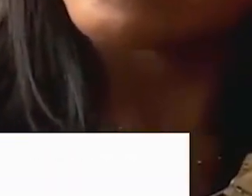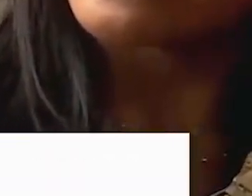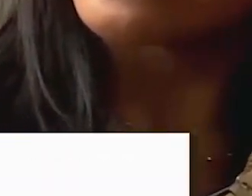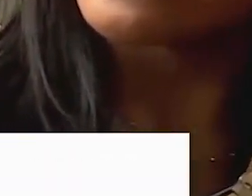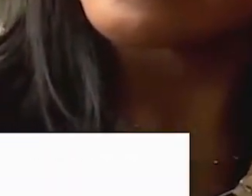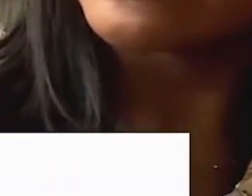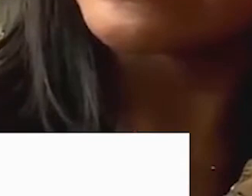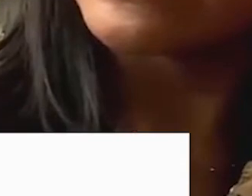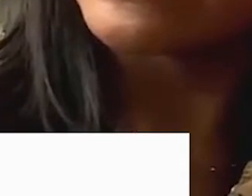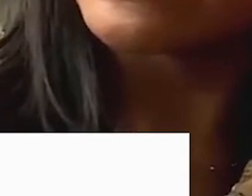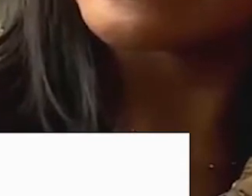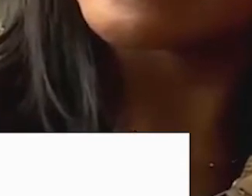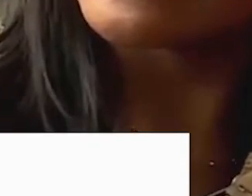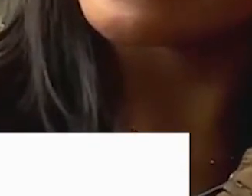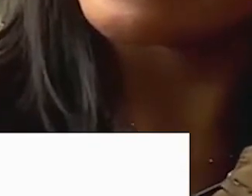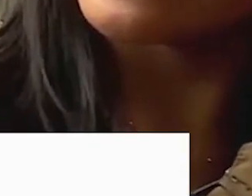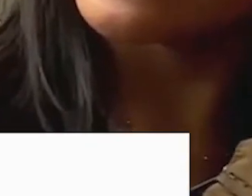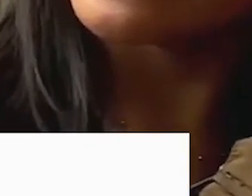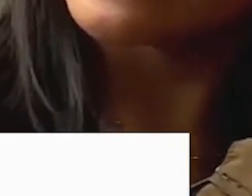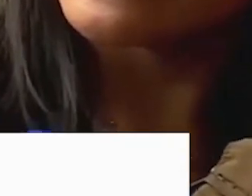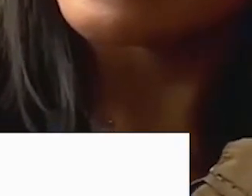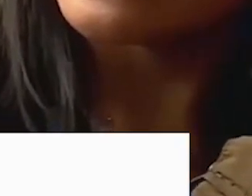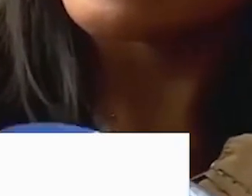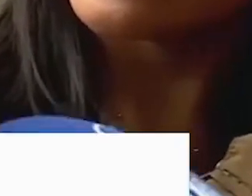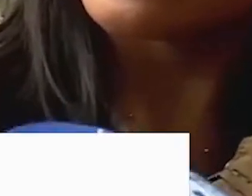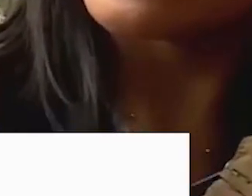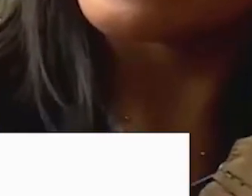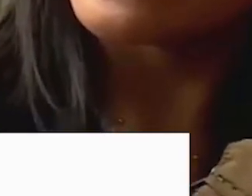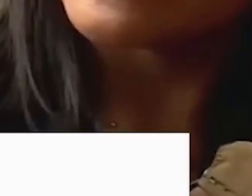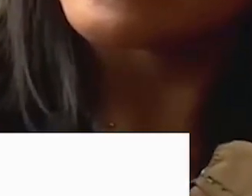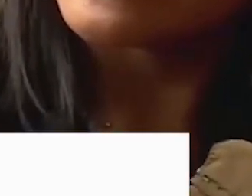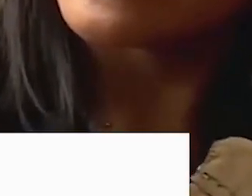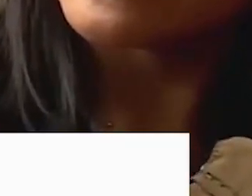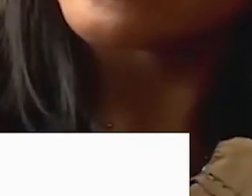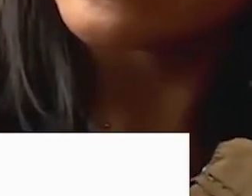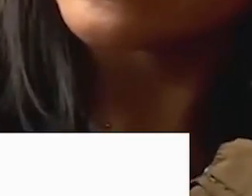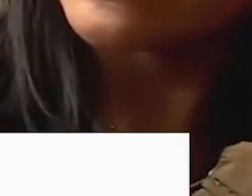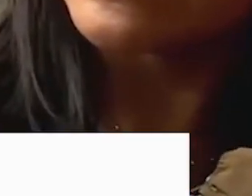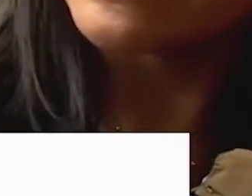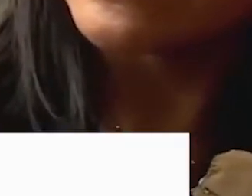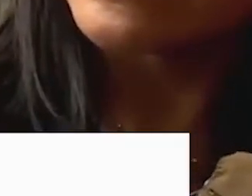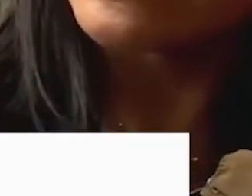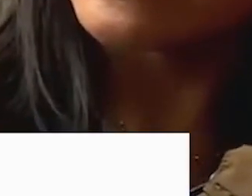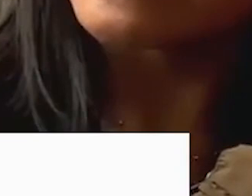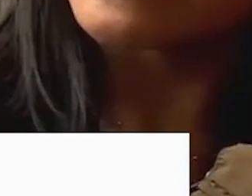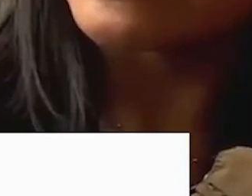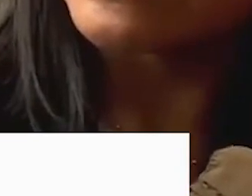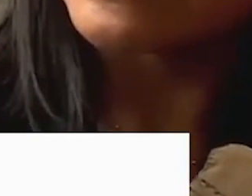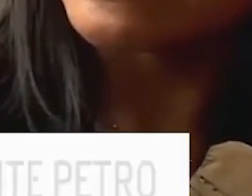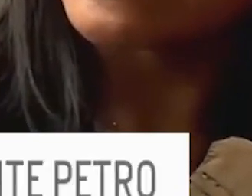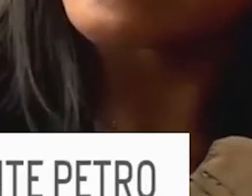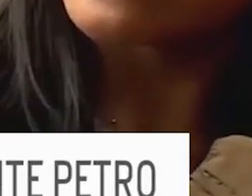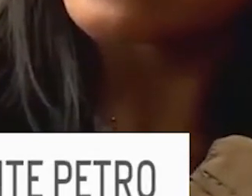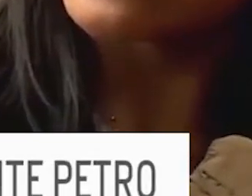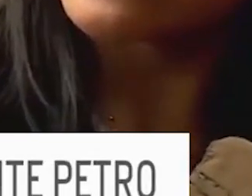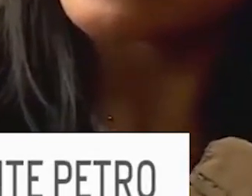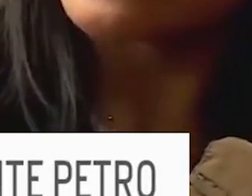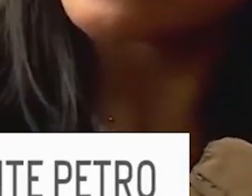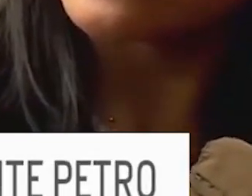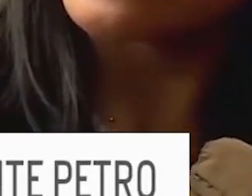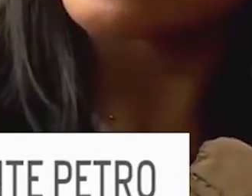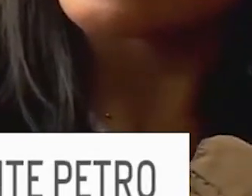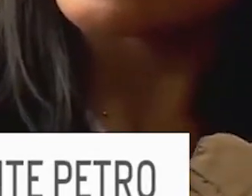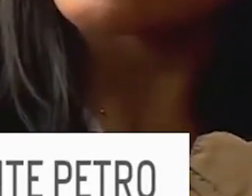las calles, en las plazas, no es un llamado a la violencia, al contrario. Entre más se pueda expresar